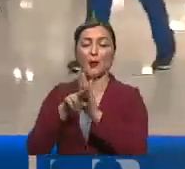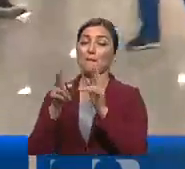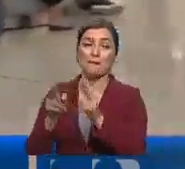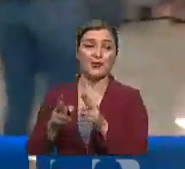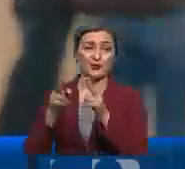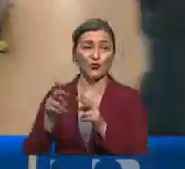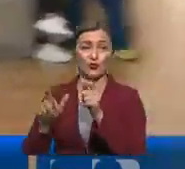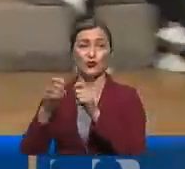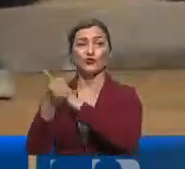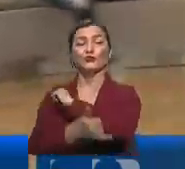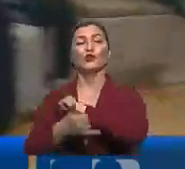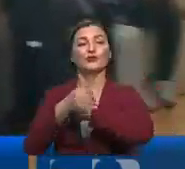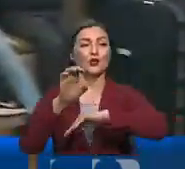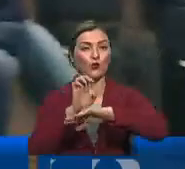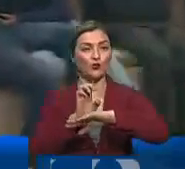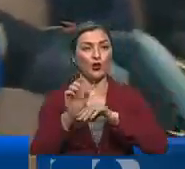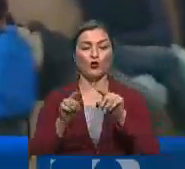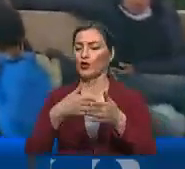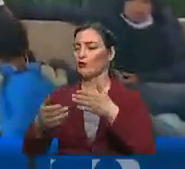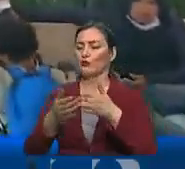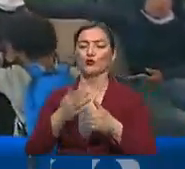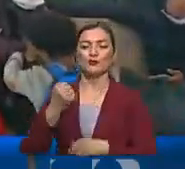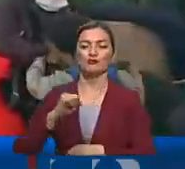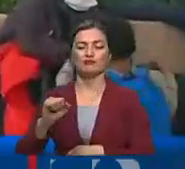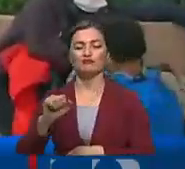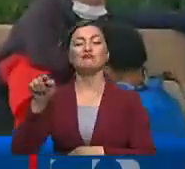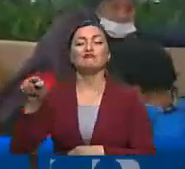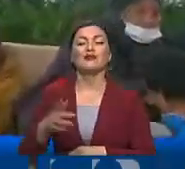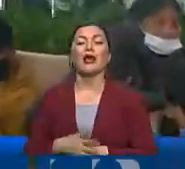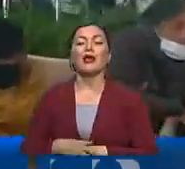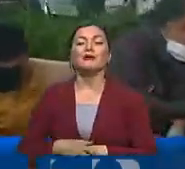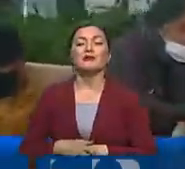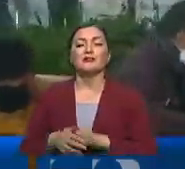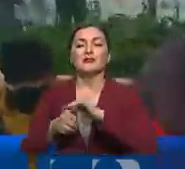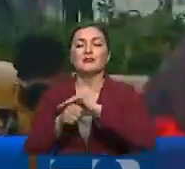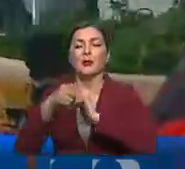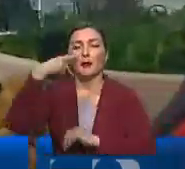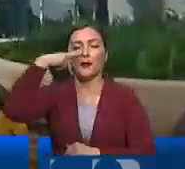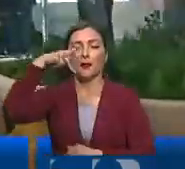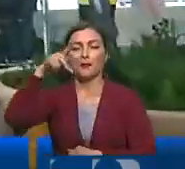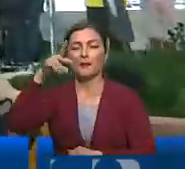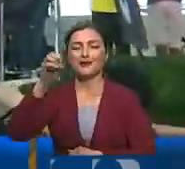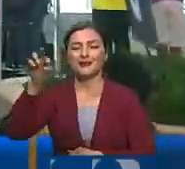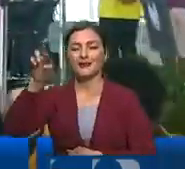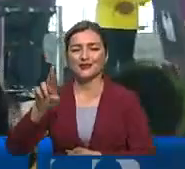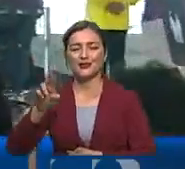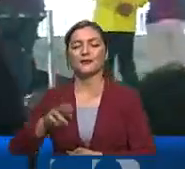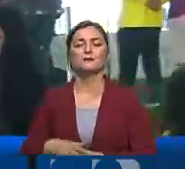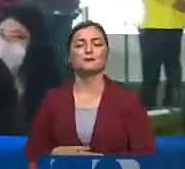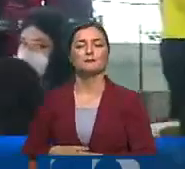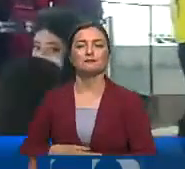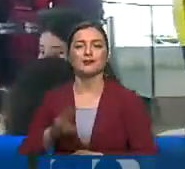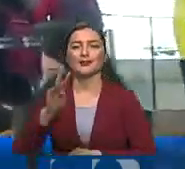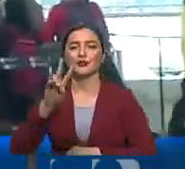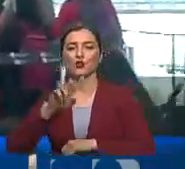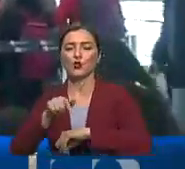ya sean ciudadanos de extranjeros o ecuatorianos que deseen viajar a Galápagos. Deben presentar asimismo la prueba PCR realizada dentro de las 72